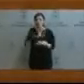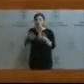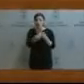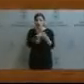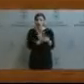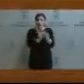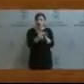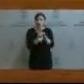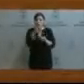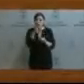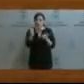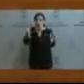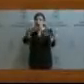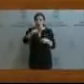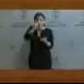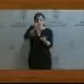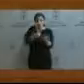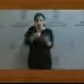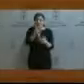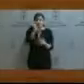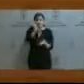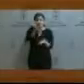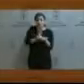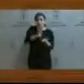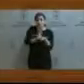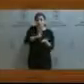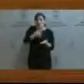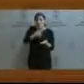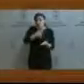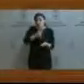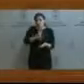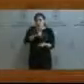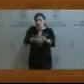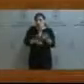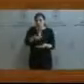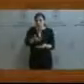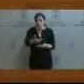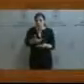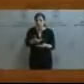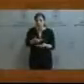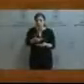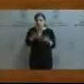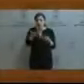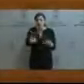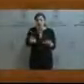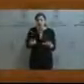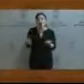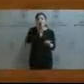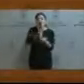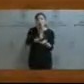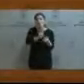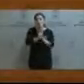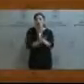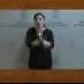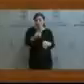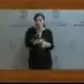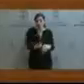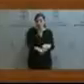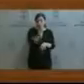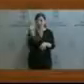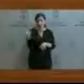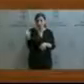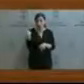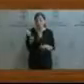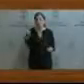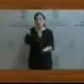al Pacto de Contrataciones en 3 ocasiones para poder completar este proceso y se ha tenido que modificar de nuevo todavía este lunes pasado para